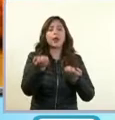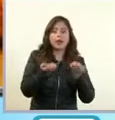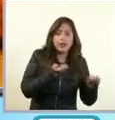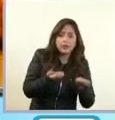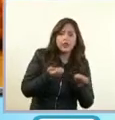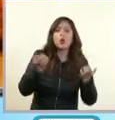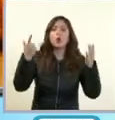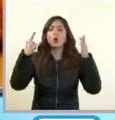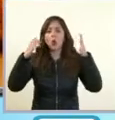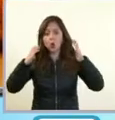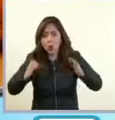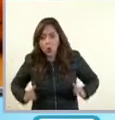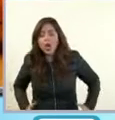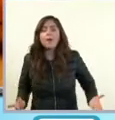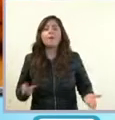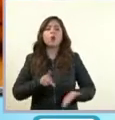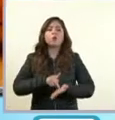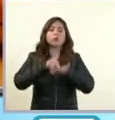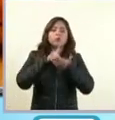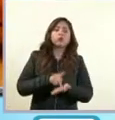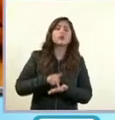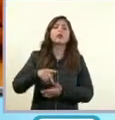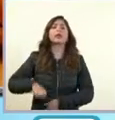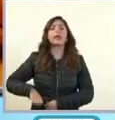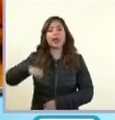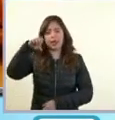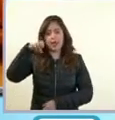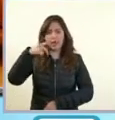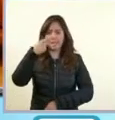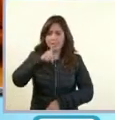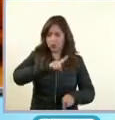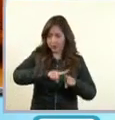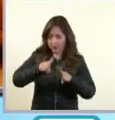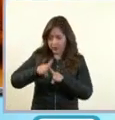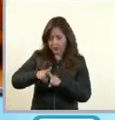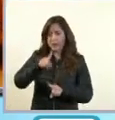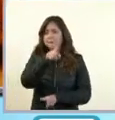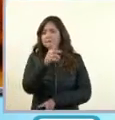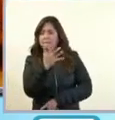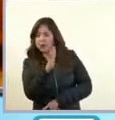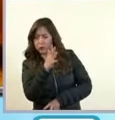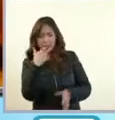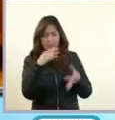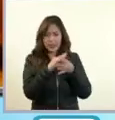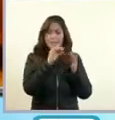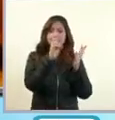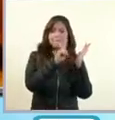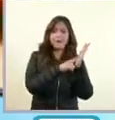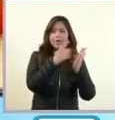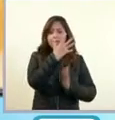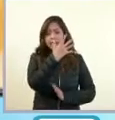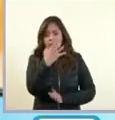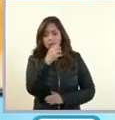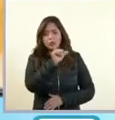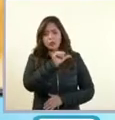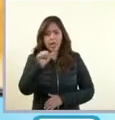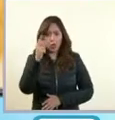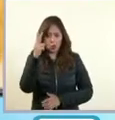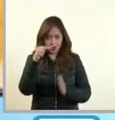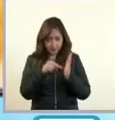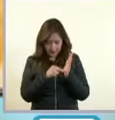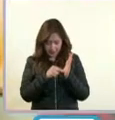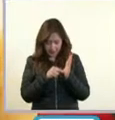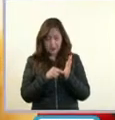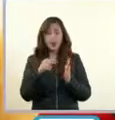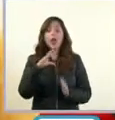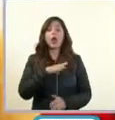Tu fisiológico, en fin, la edad, son muchos factores. Pero vamos a poner en promedio de 1.500 a 2.000. Existe